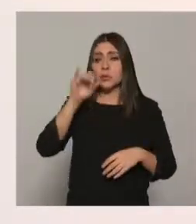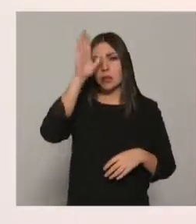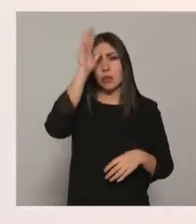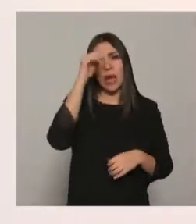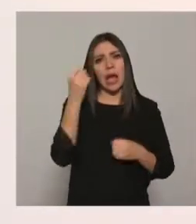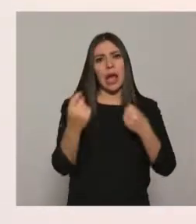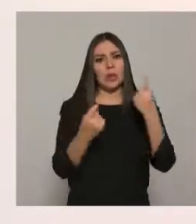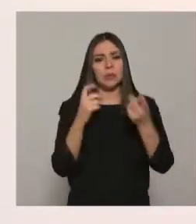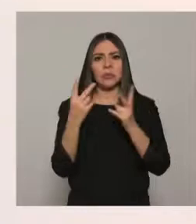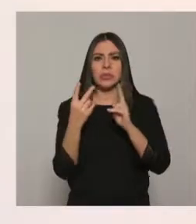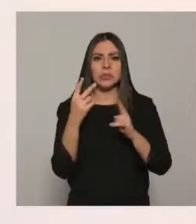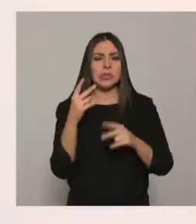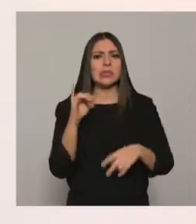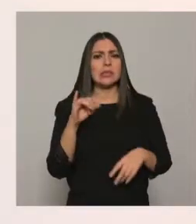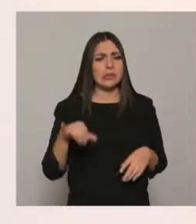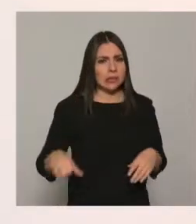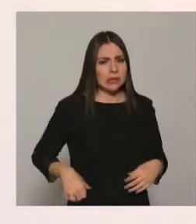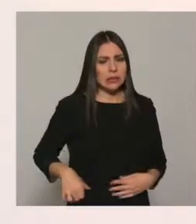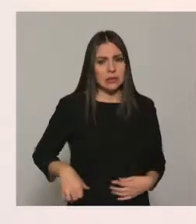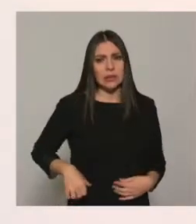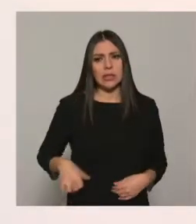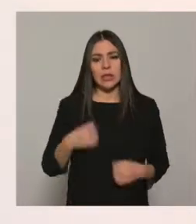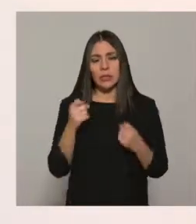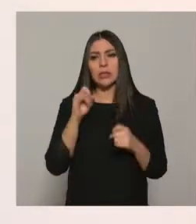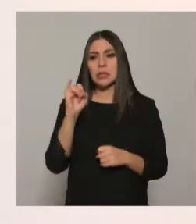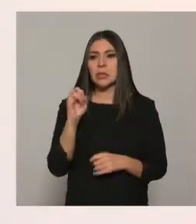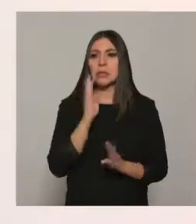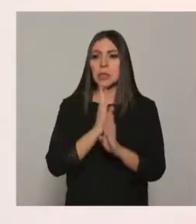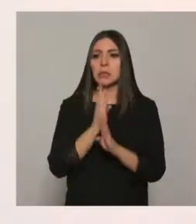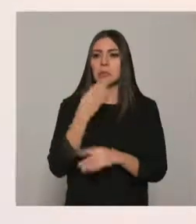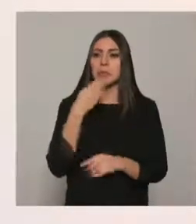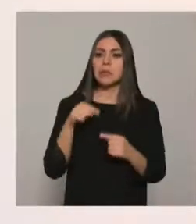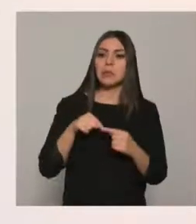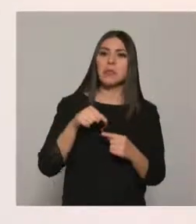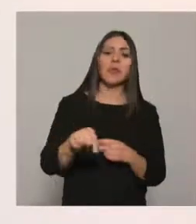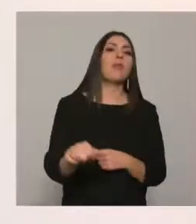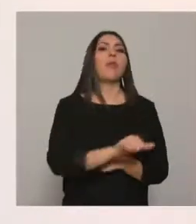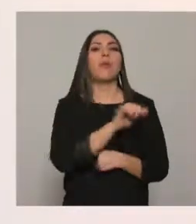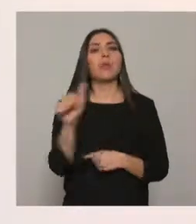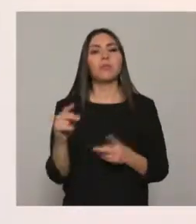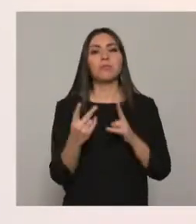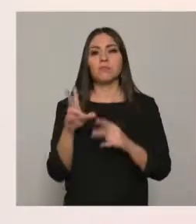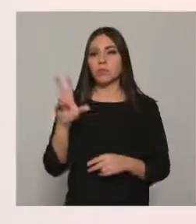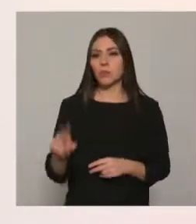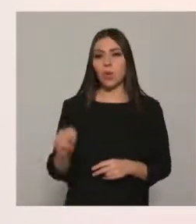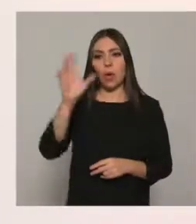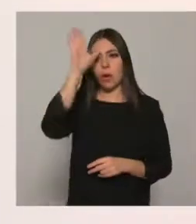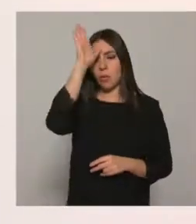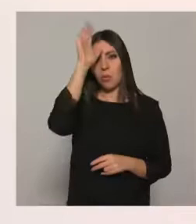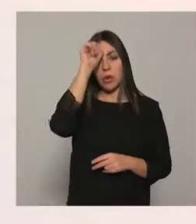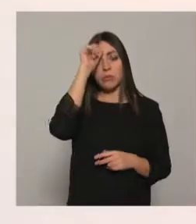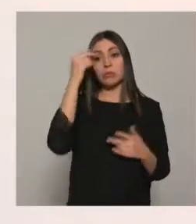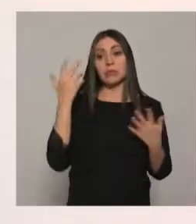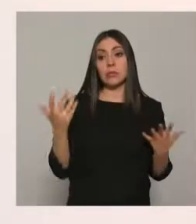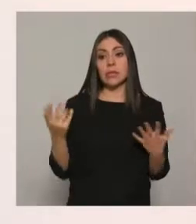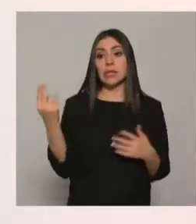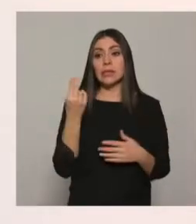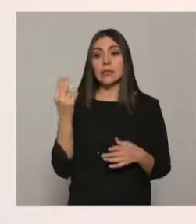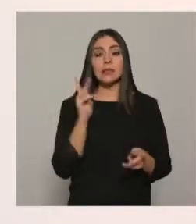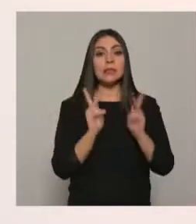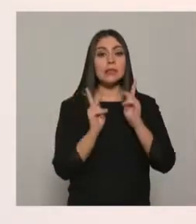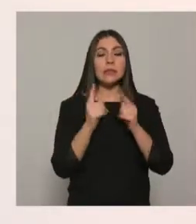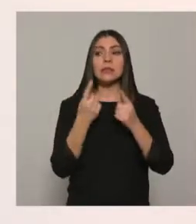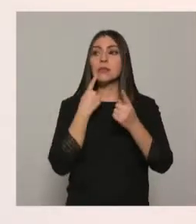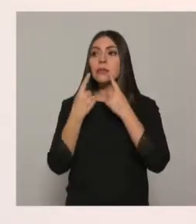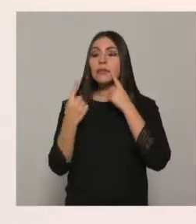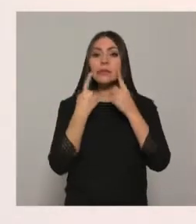sí le están interesados en que pase por ahí el Metrobús, pero otros no. Así que bueno, pues tendrían que conciliar, ¿no?